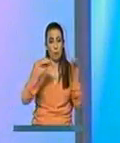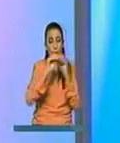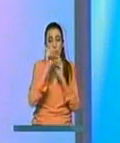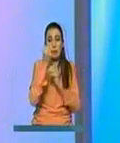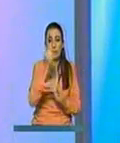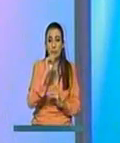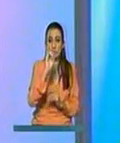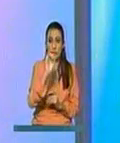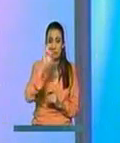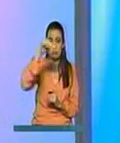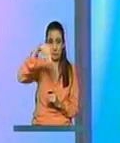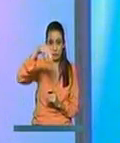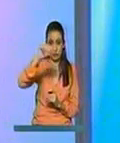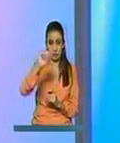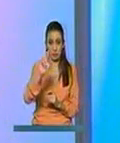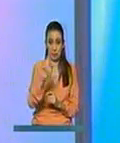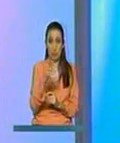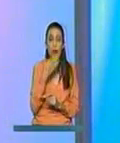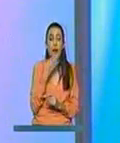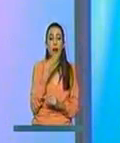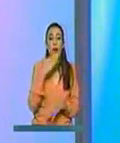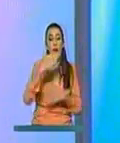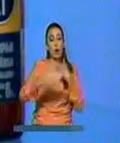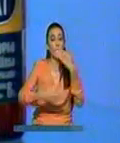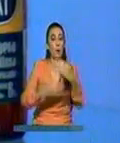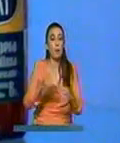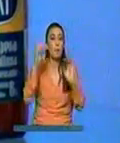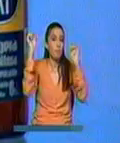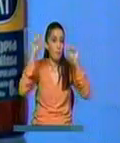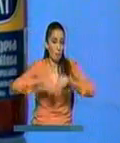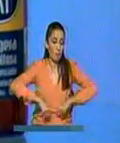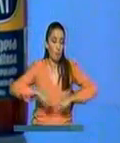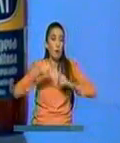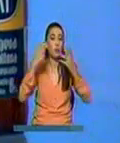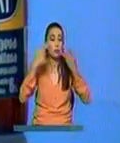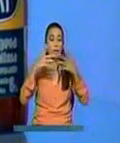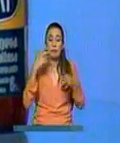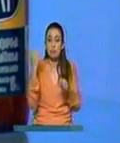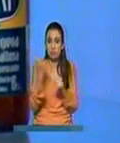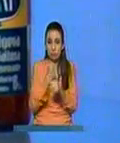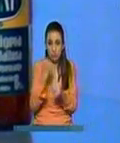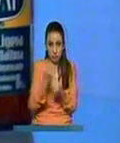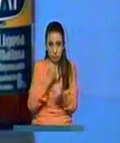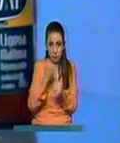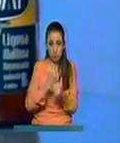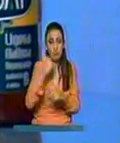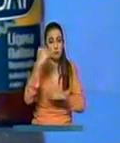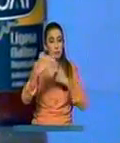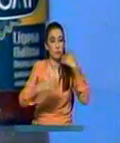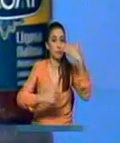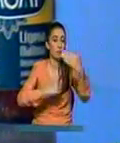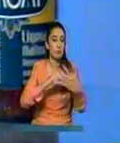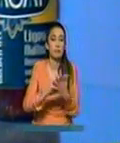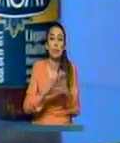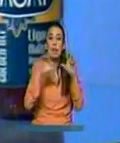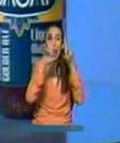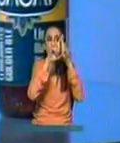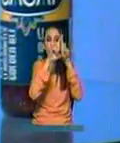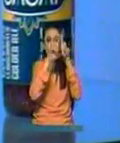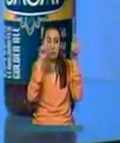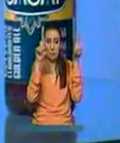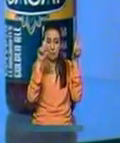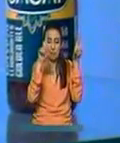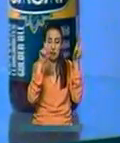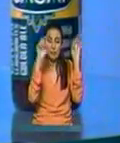cervezas artesanales, lo cual podría incluso reducir costos operativos en las empresas y en